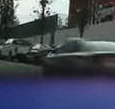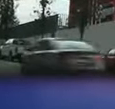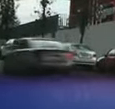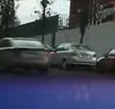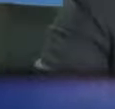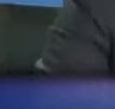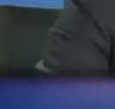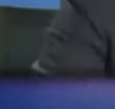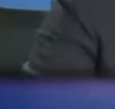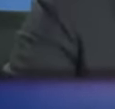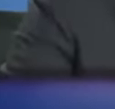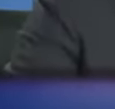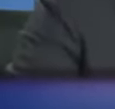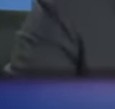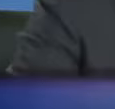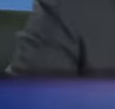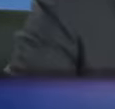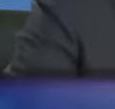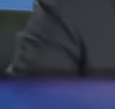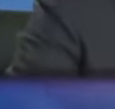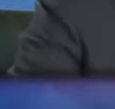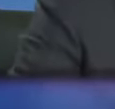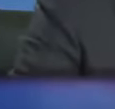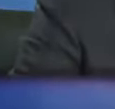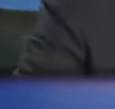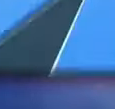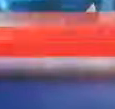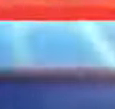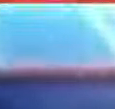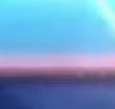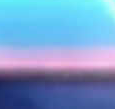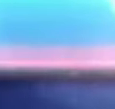millones de dólares, según gerente de medios público.